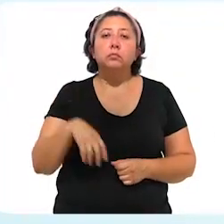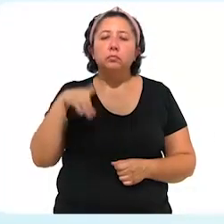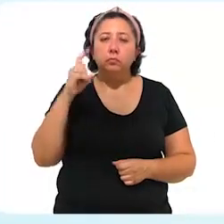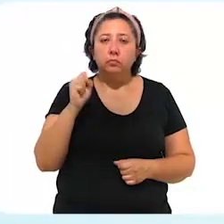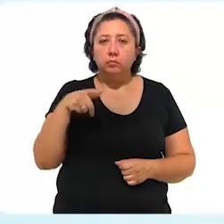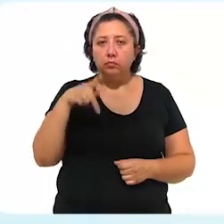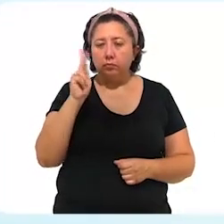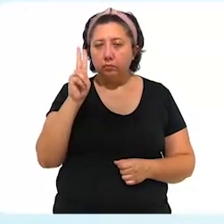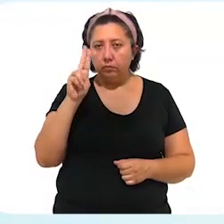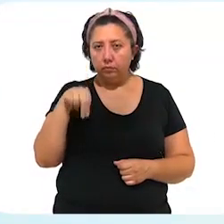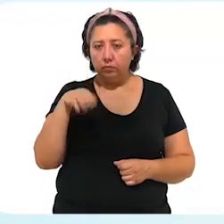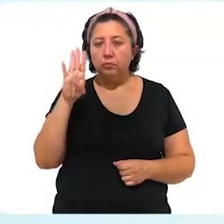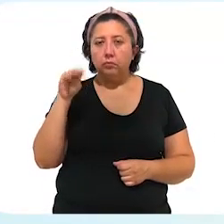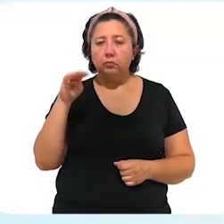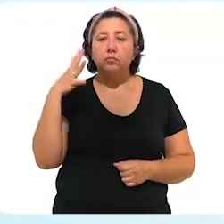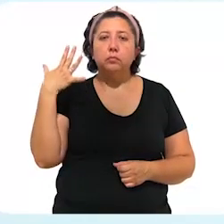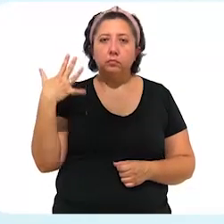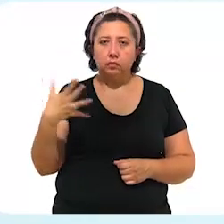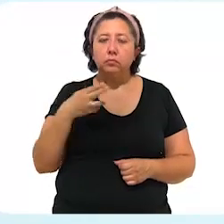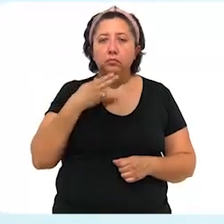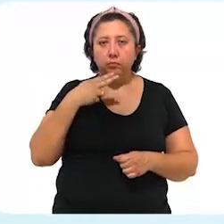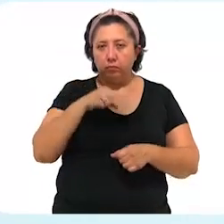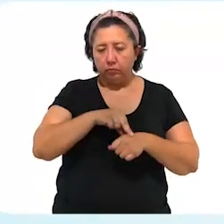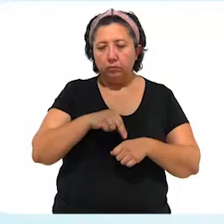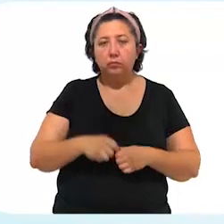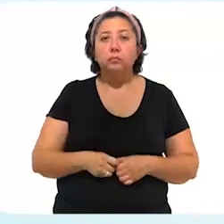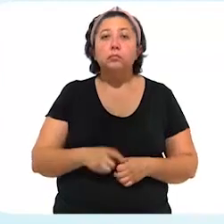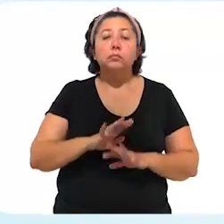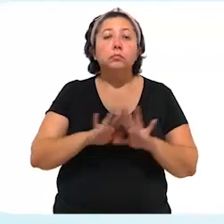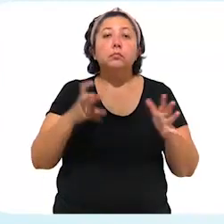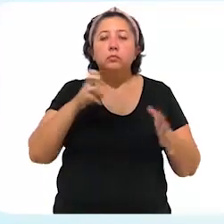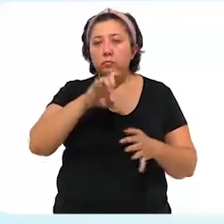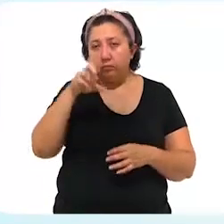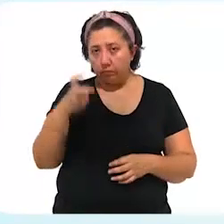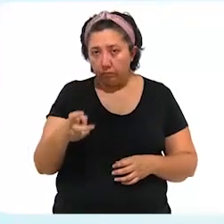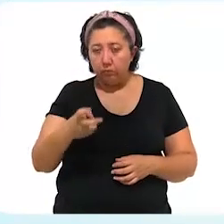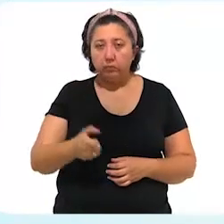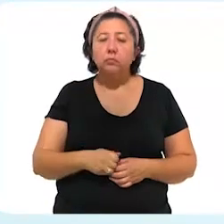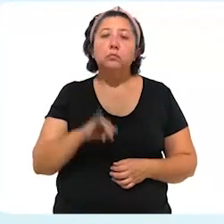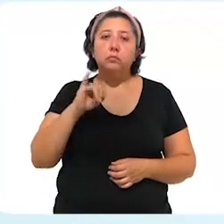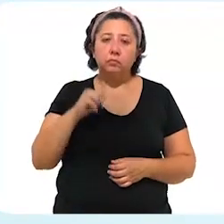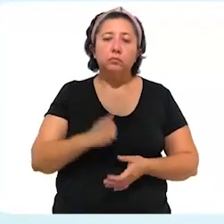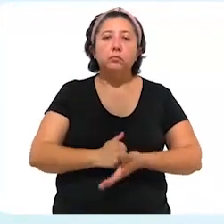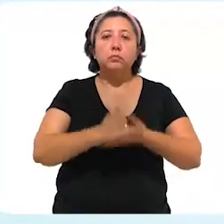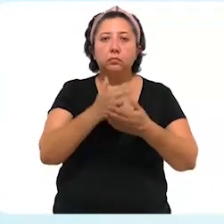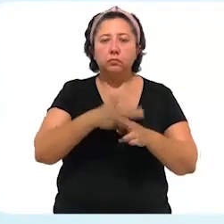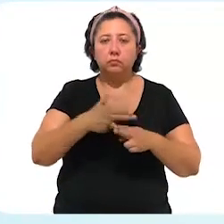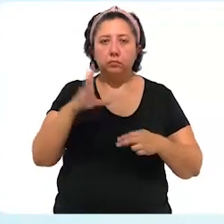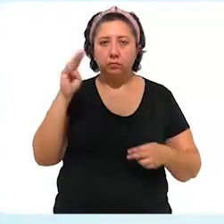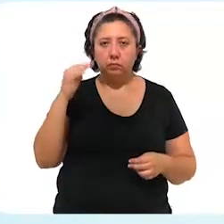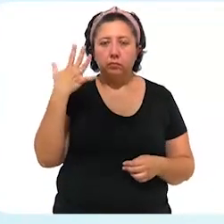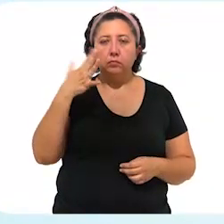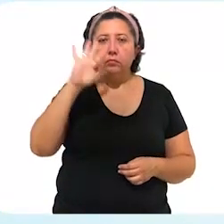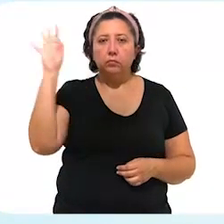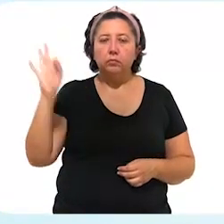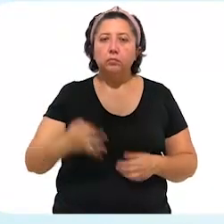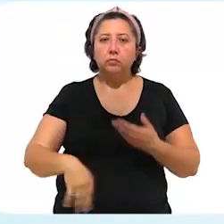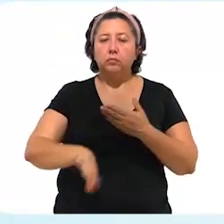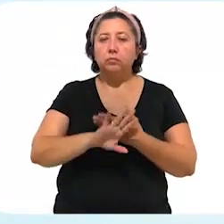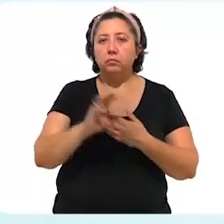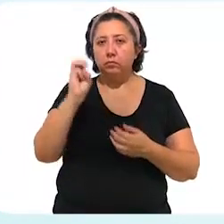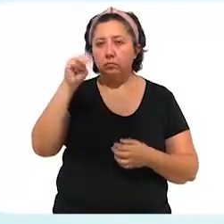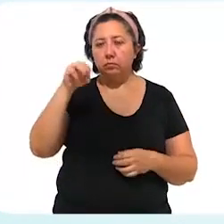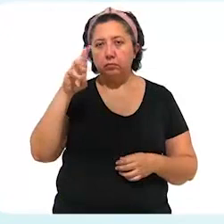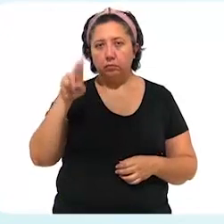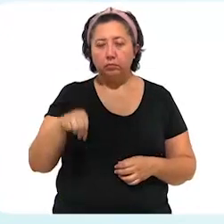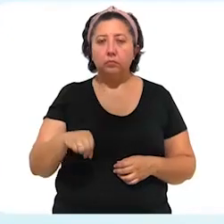o de uso grado médico como es el KN95, ya que ellos tienen una cobertura hasta del 95% contra